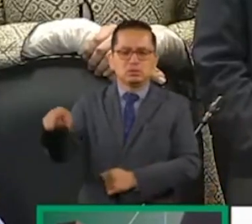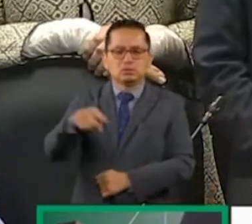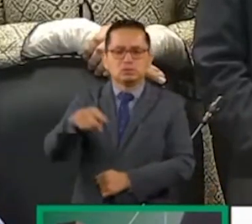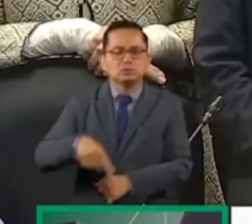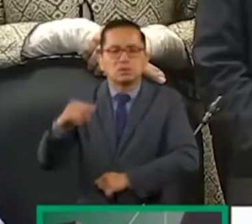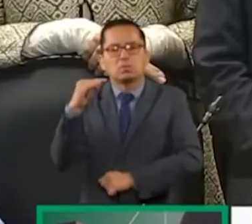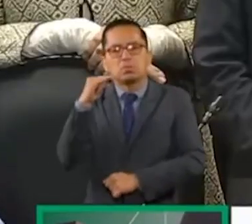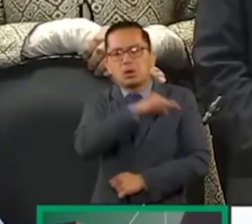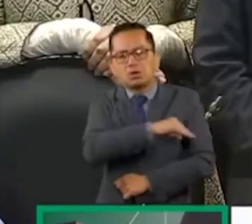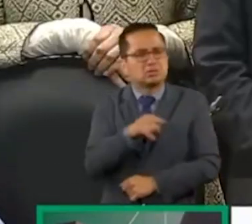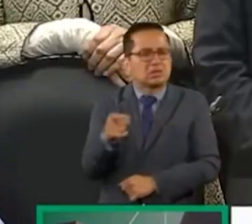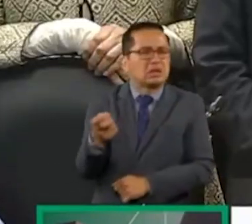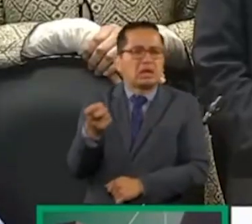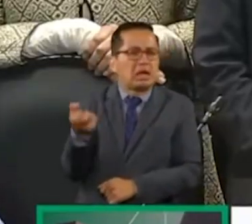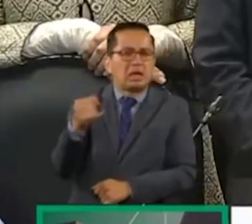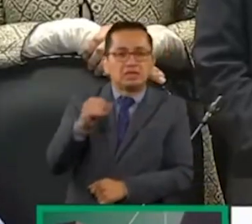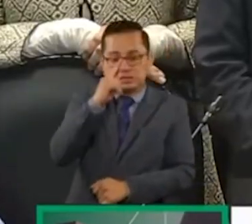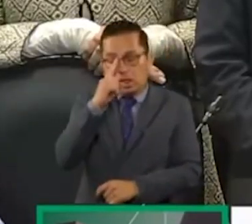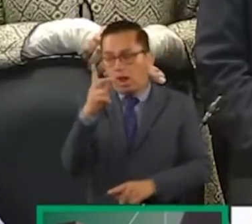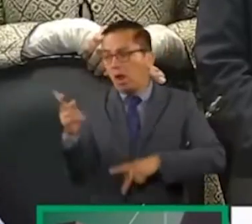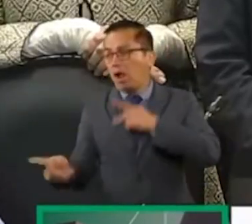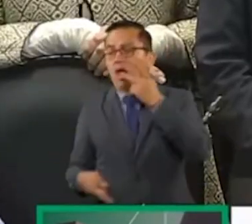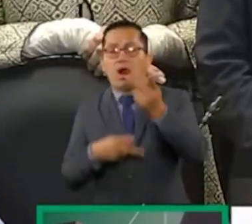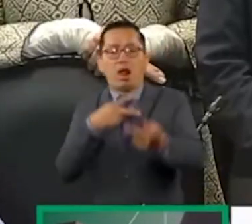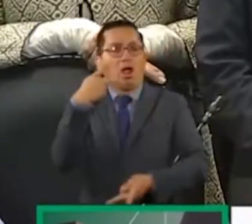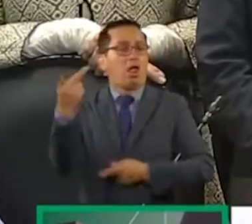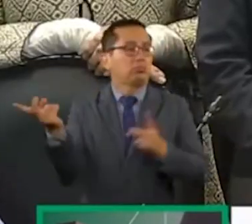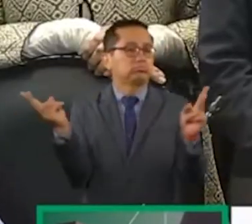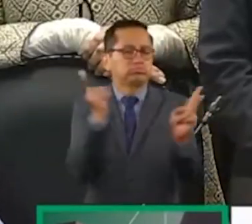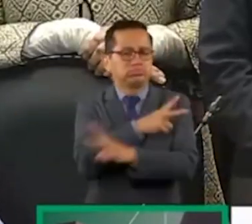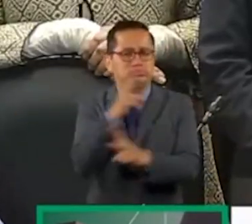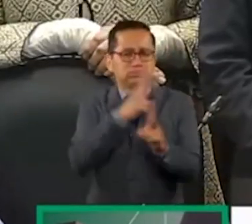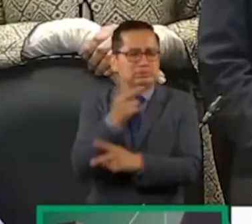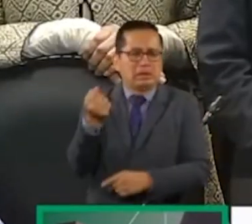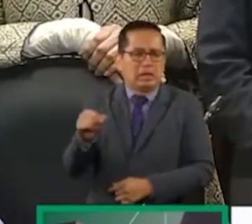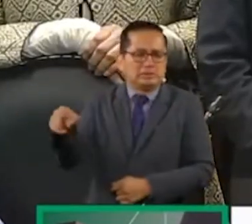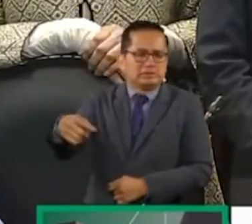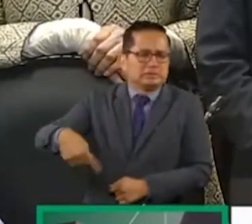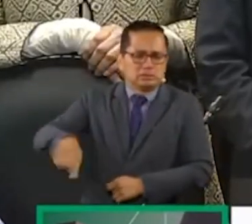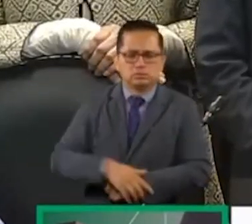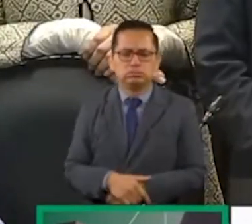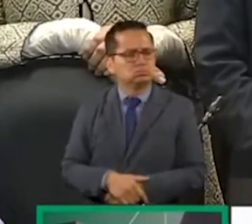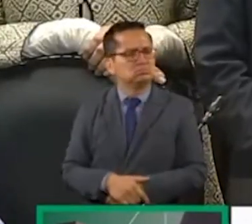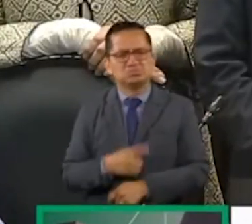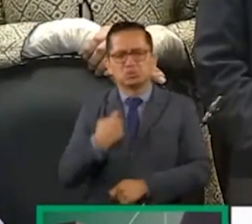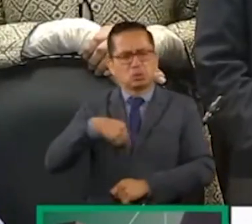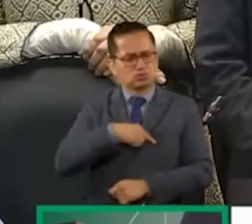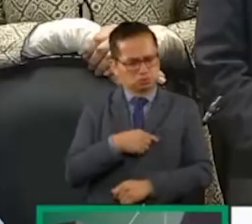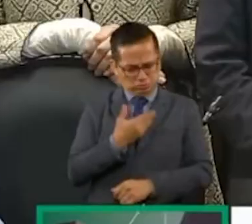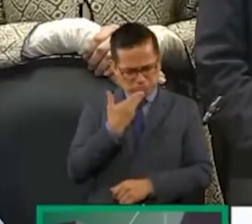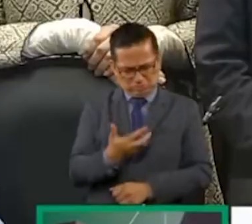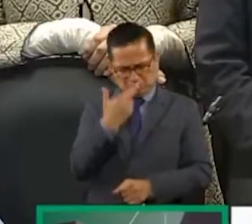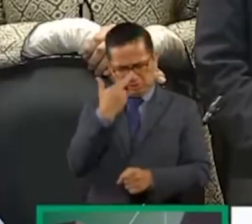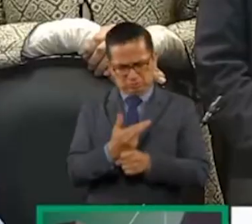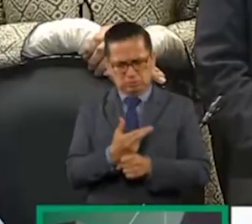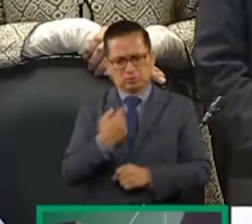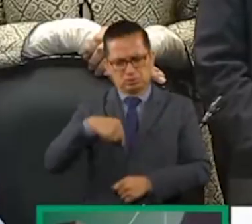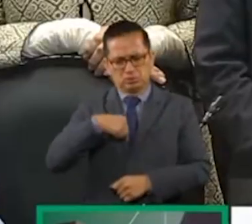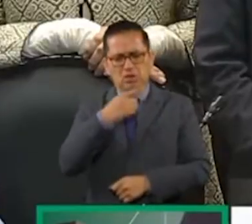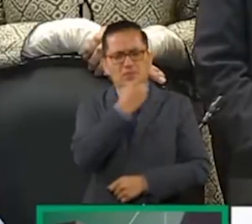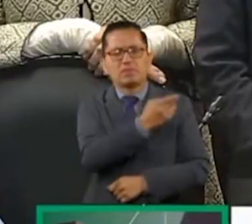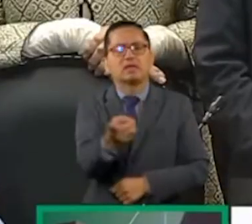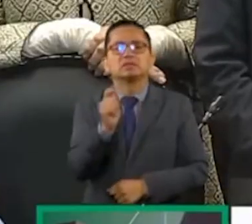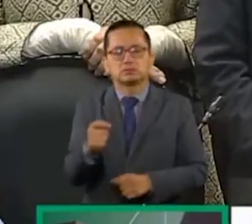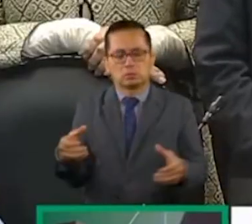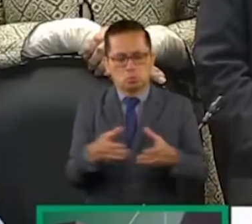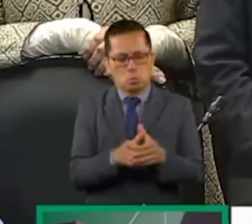la insignificancia del discurso vacío. Nosotros con toda responsabilidad decimos, la Guardia Nacional